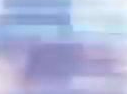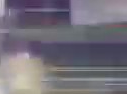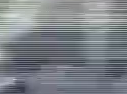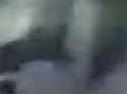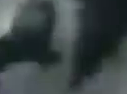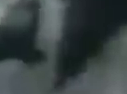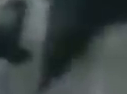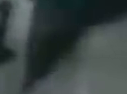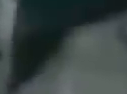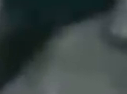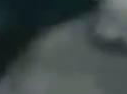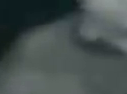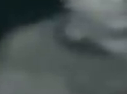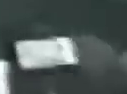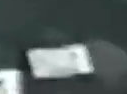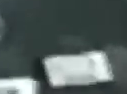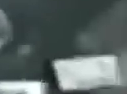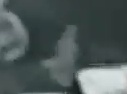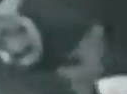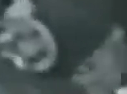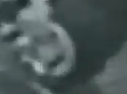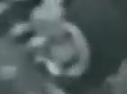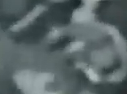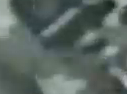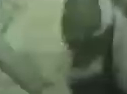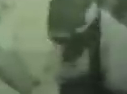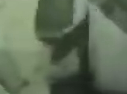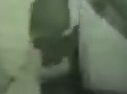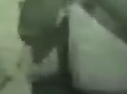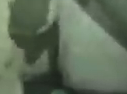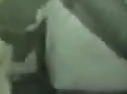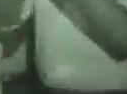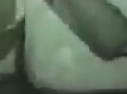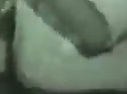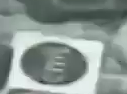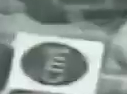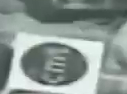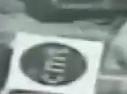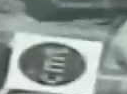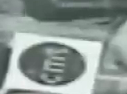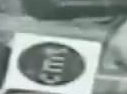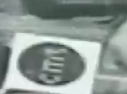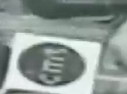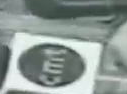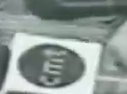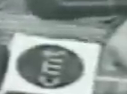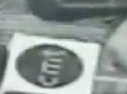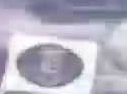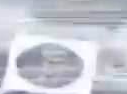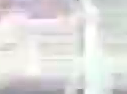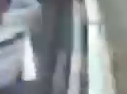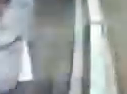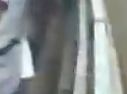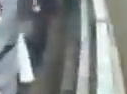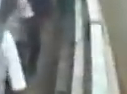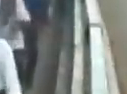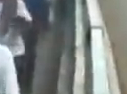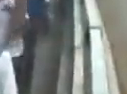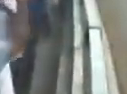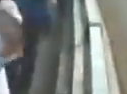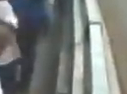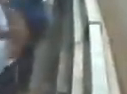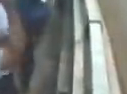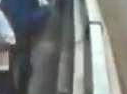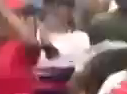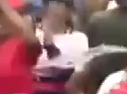a la mafia que se enquistó aquí. Y ahora viven con lujos en sus mansiones en el exterior. Y el pueblo y